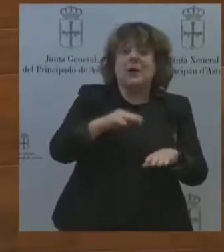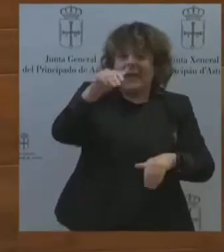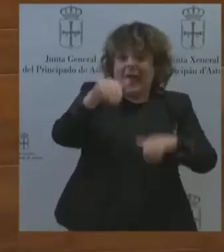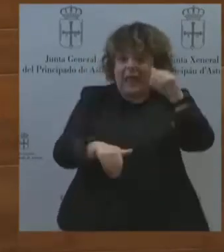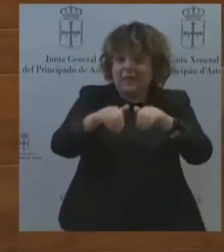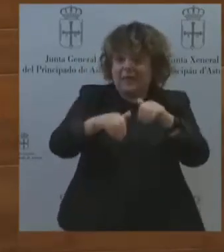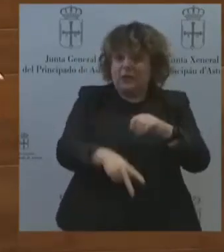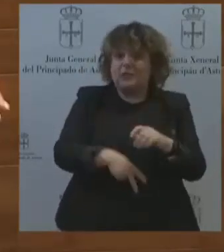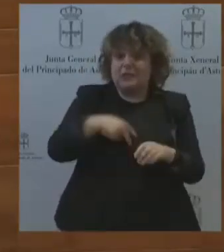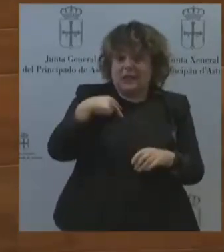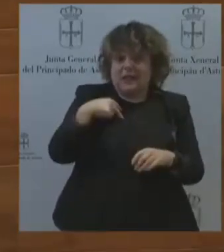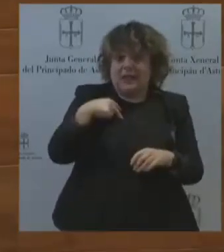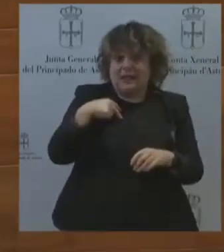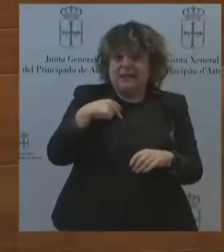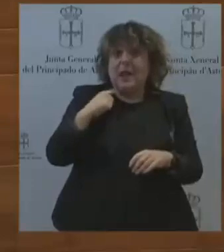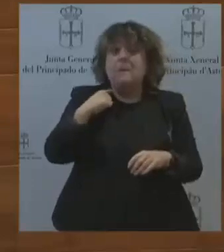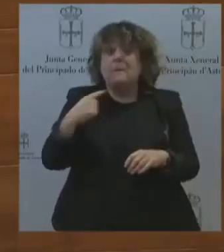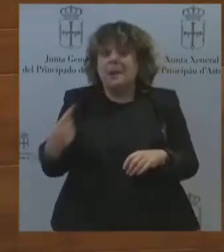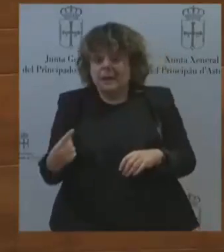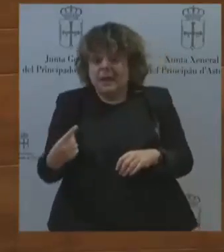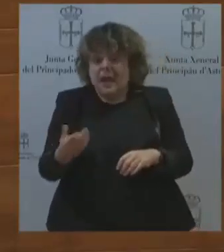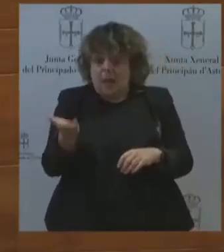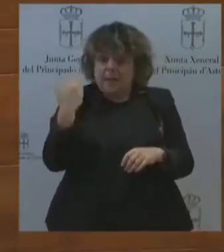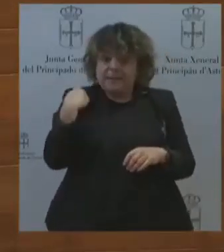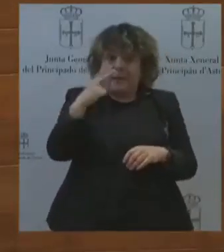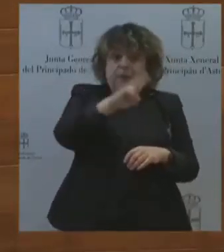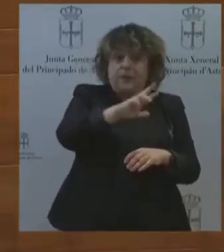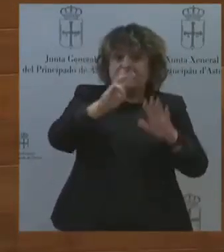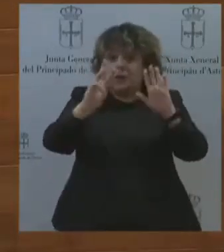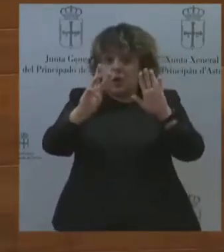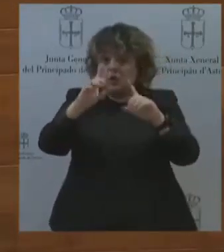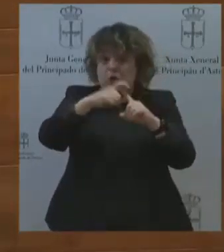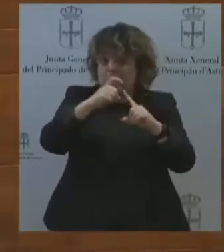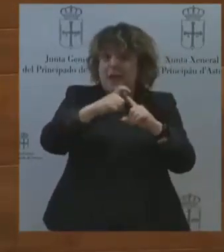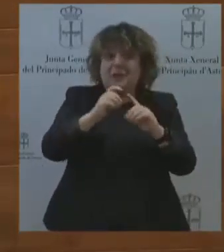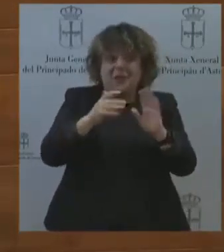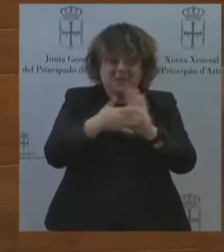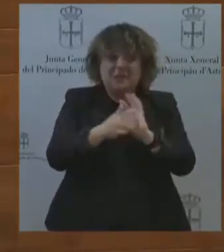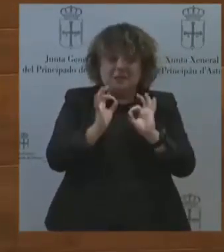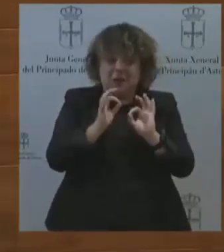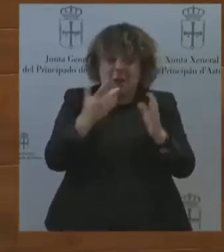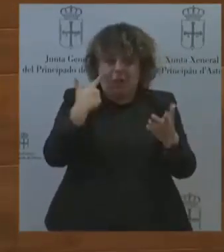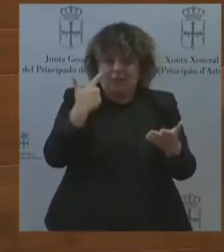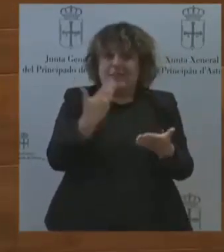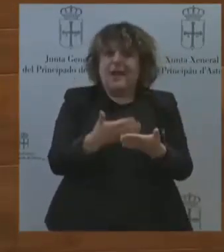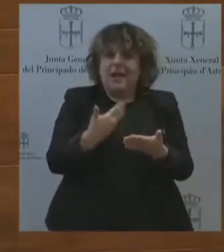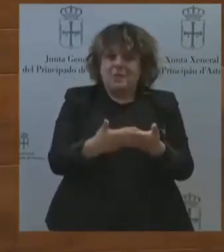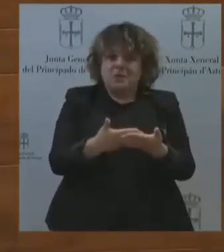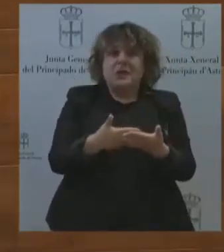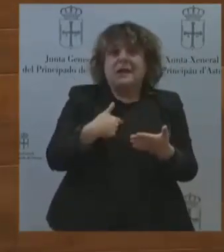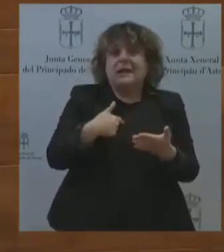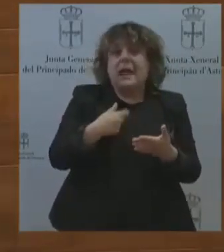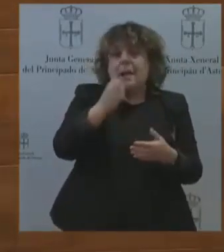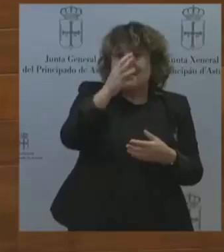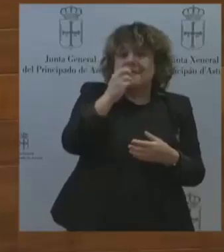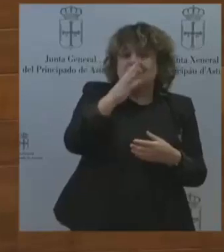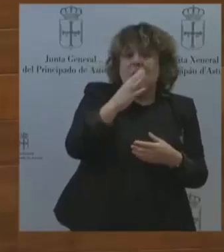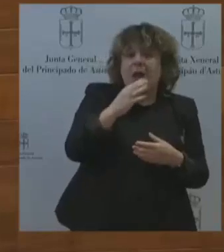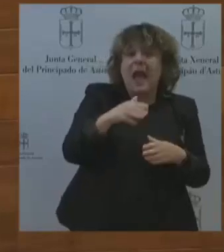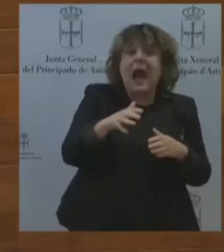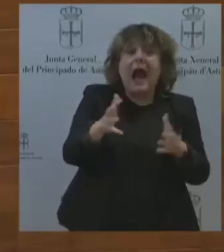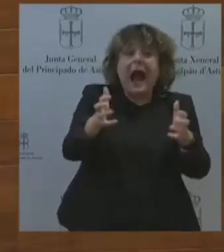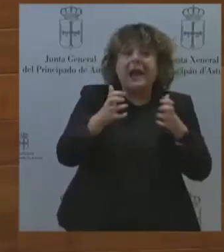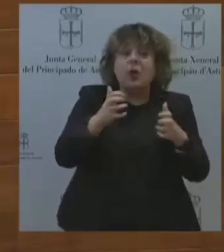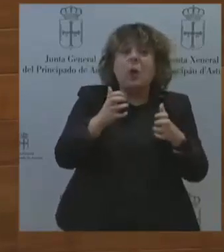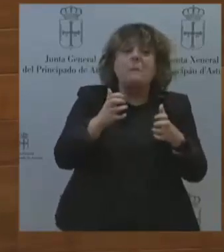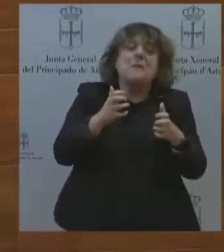vivimos un adelanto y sabe que el PSOE ha ganado por poco más de 700 votos, señor Barbón. Sabe que la izquierda en Asturias ha